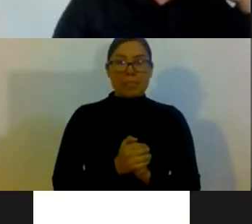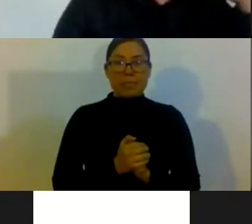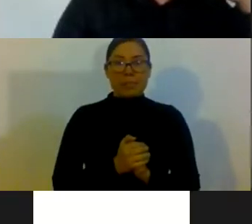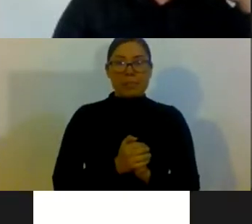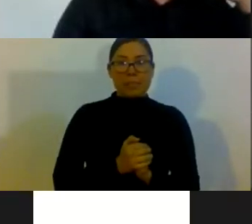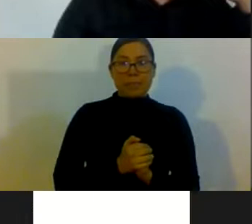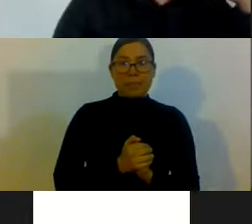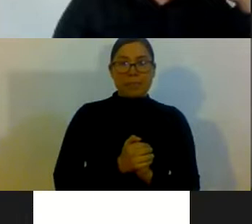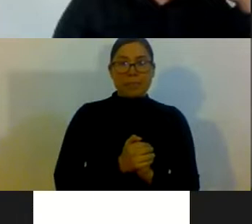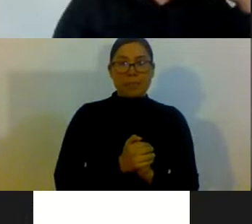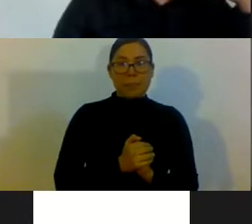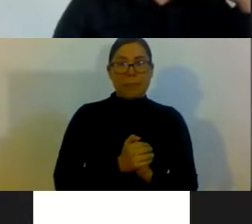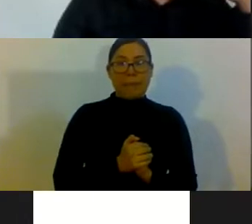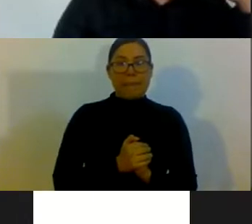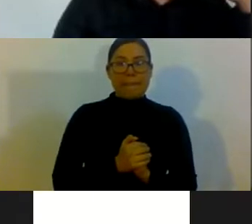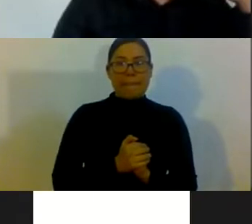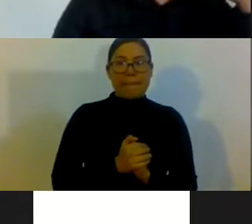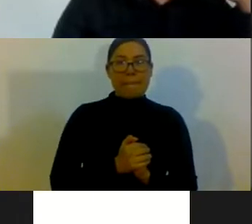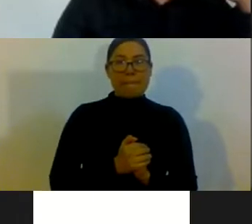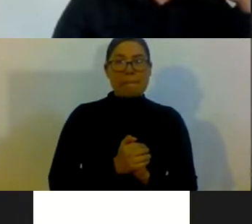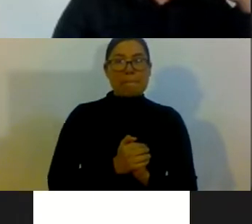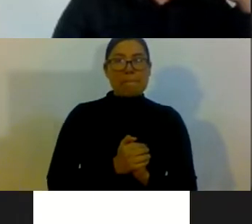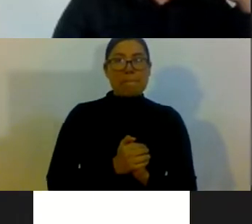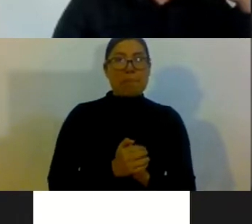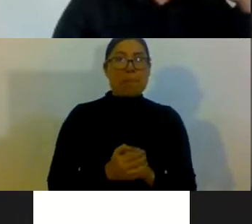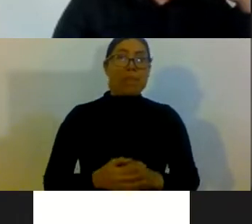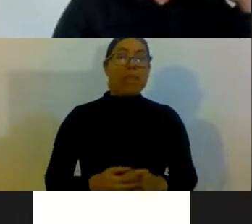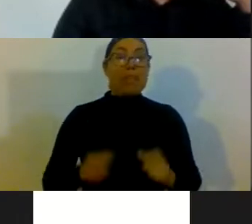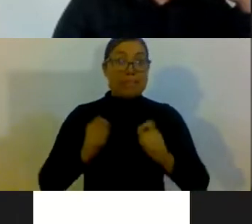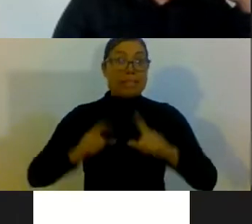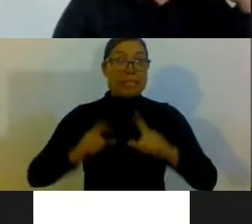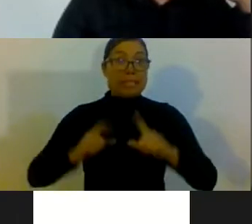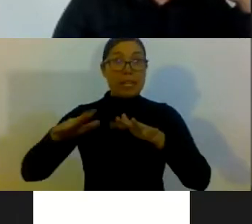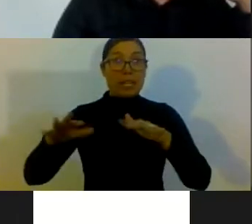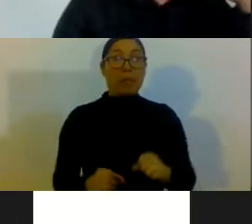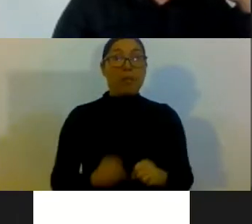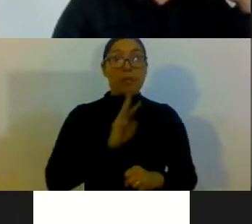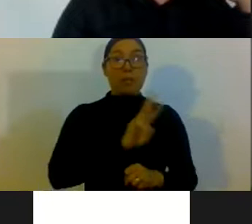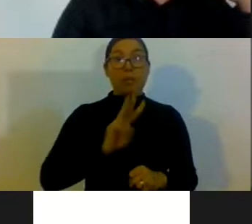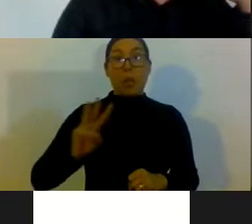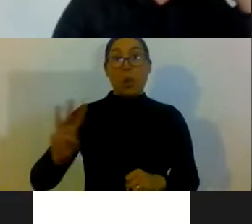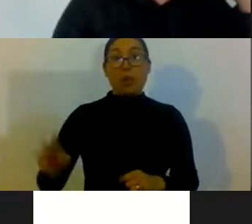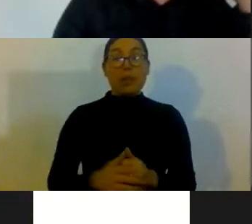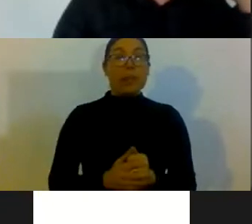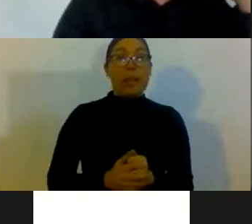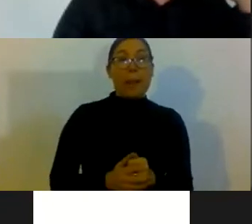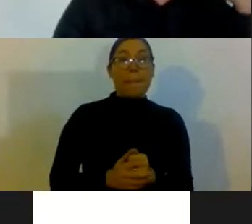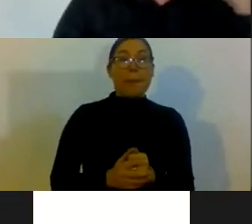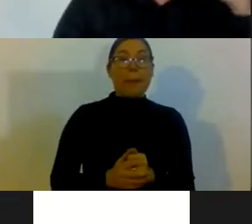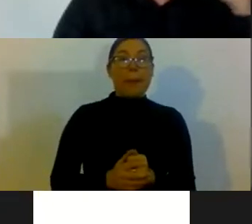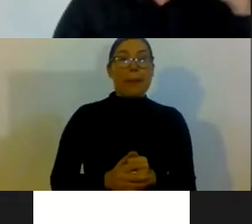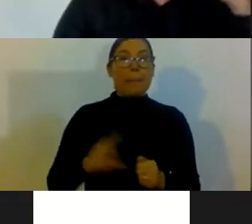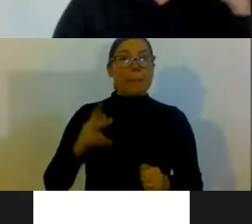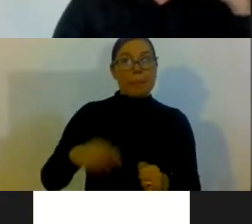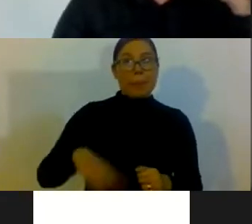www.carin.gob.mx, en donde pueden seguir con más materiales y más información respecto a este y otros temas. Y pedirles que también